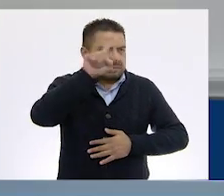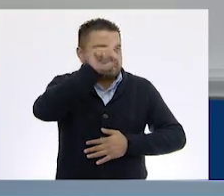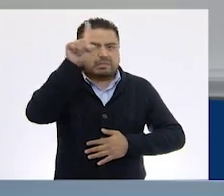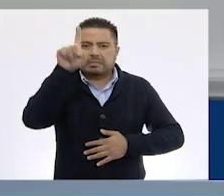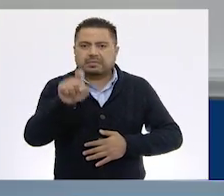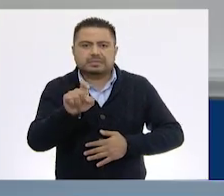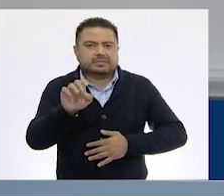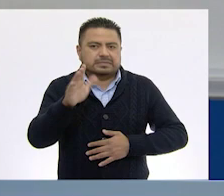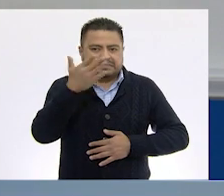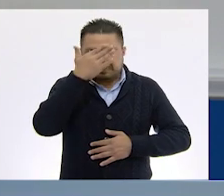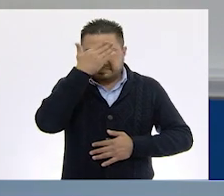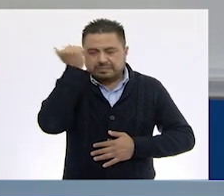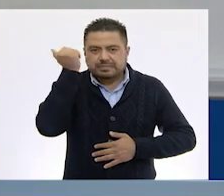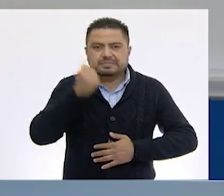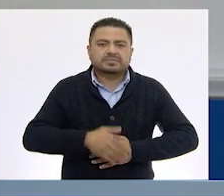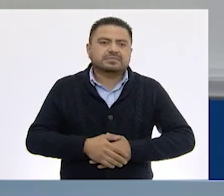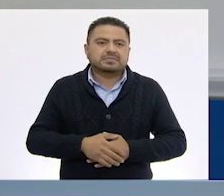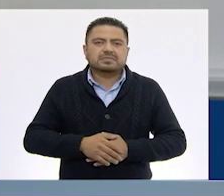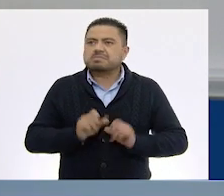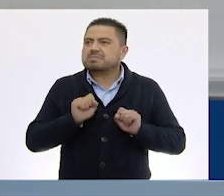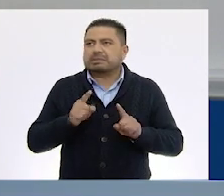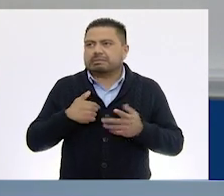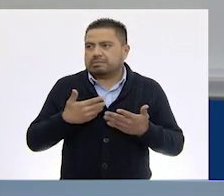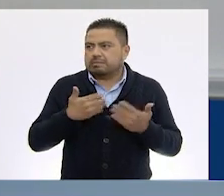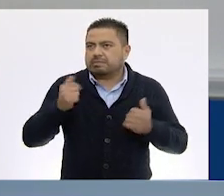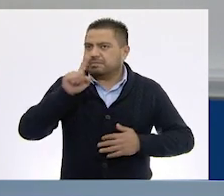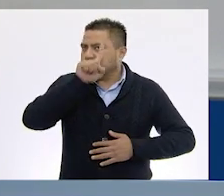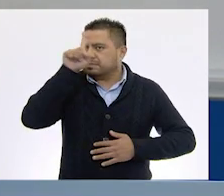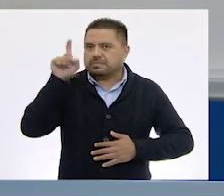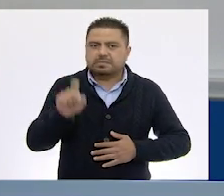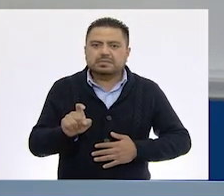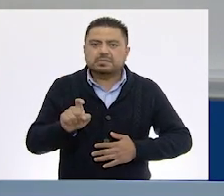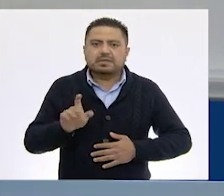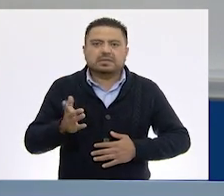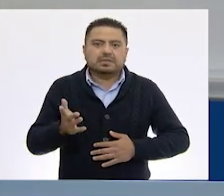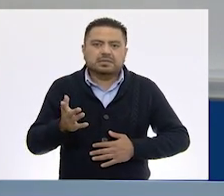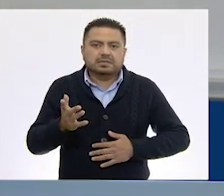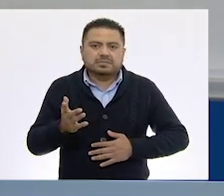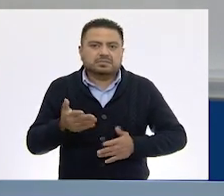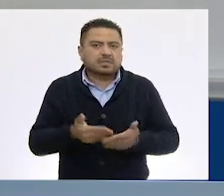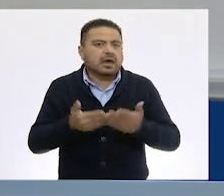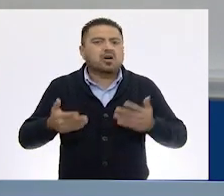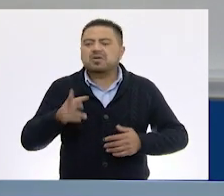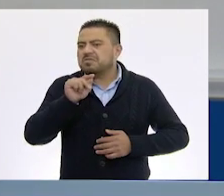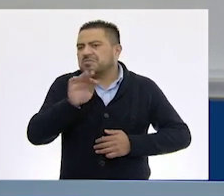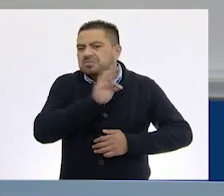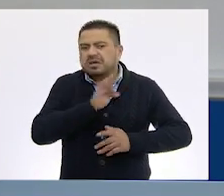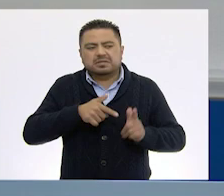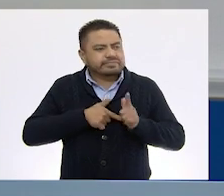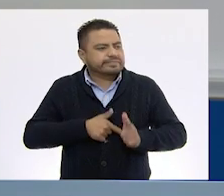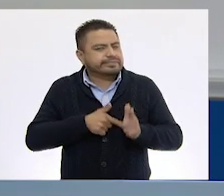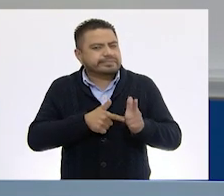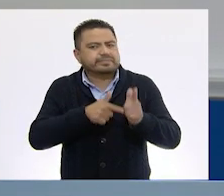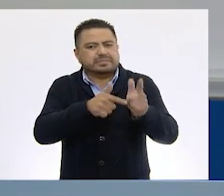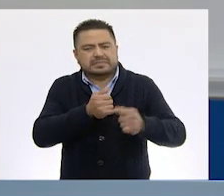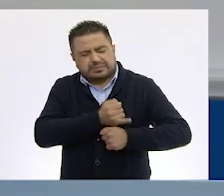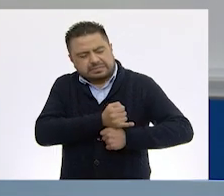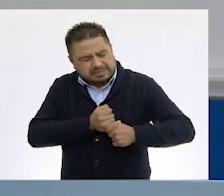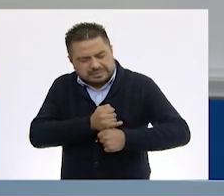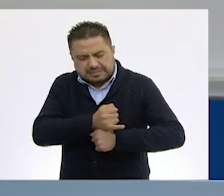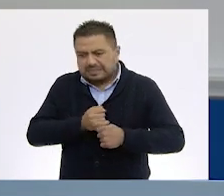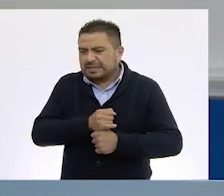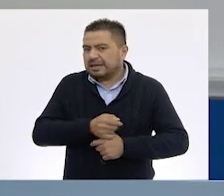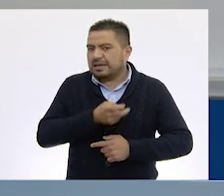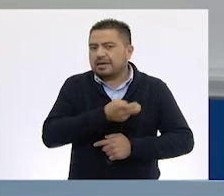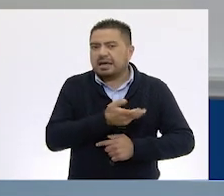Hoy, yo tampoco sé. Entonces, no vamos a poder seguir con esta